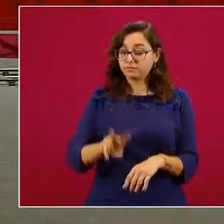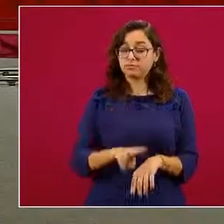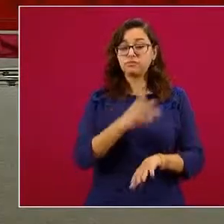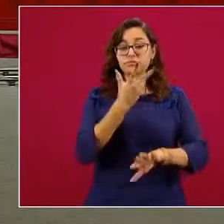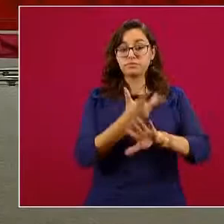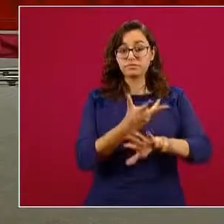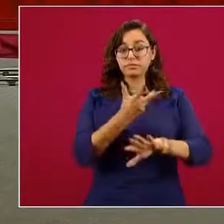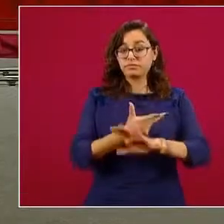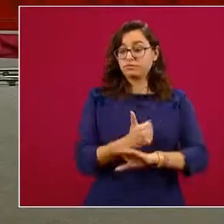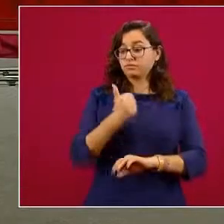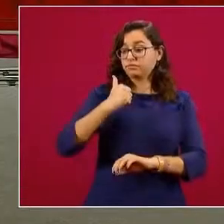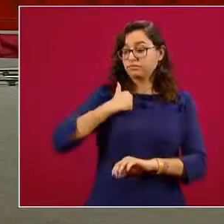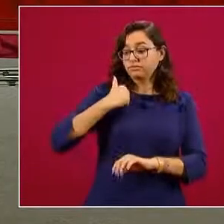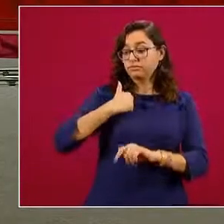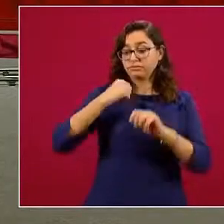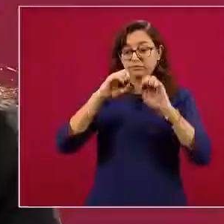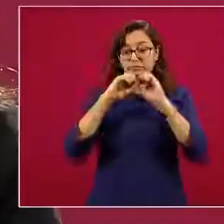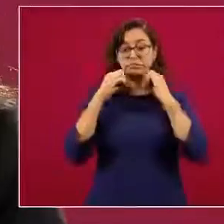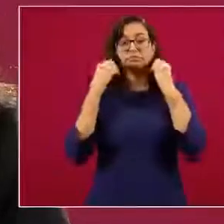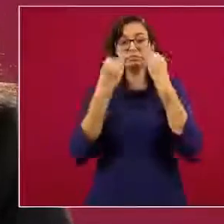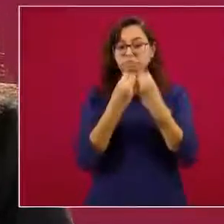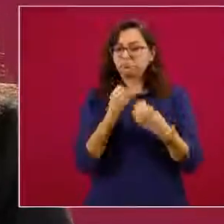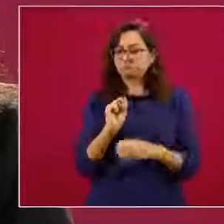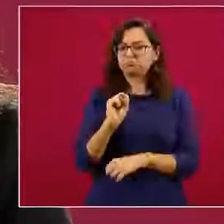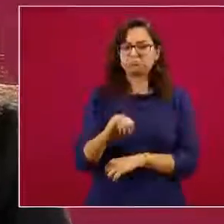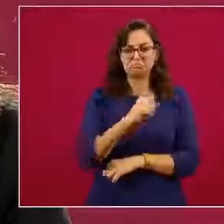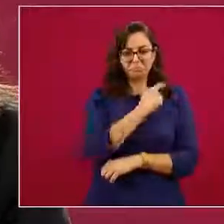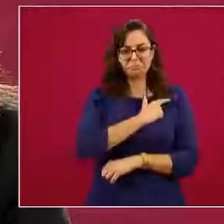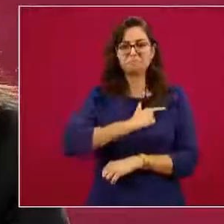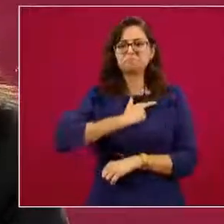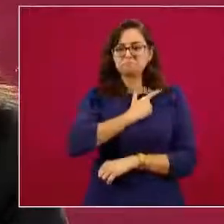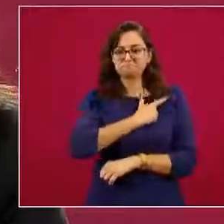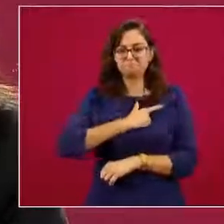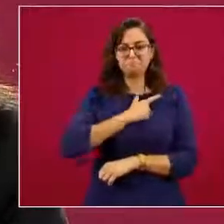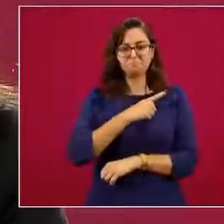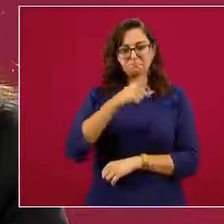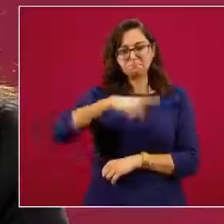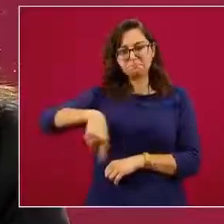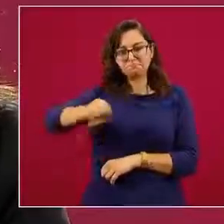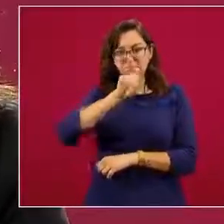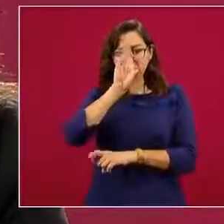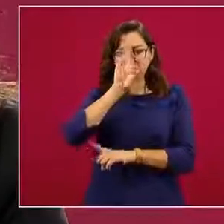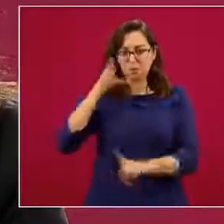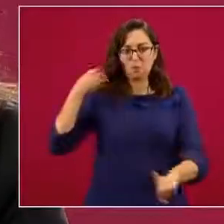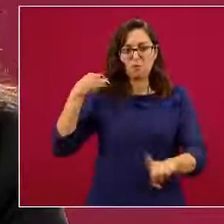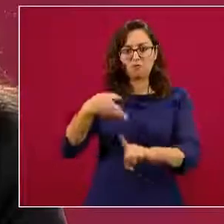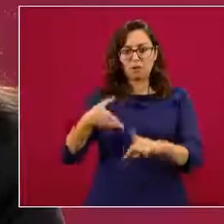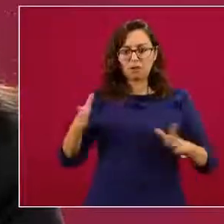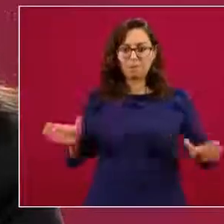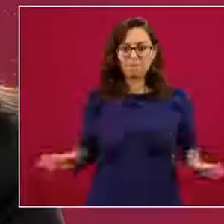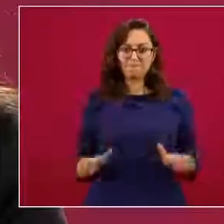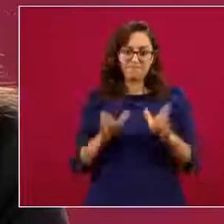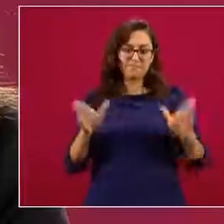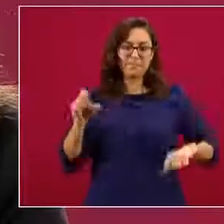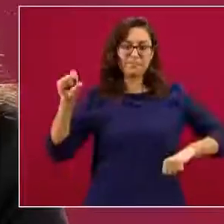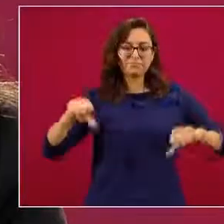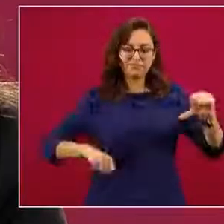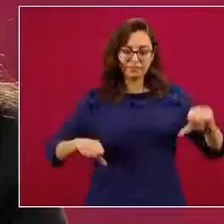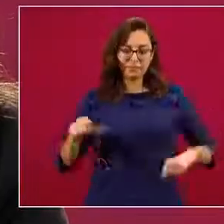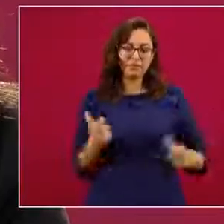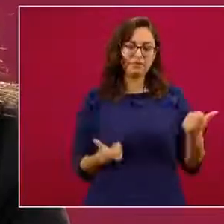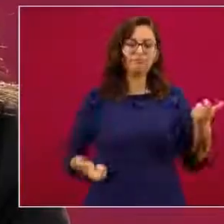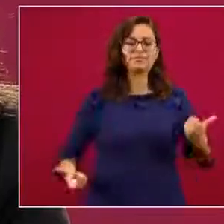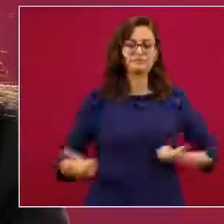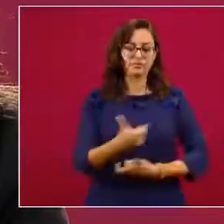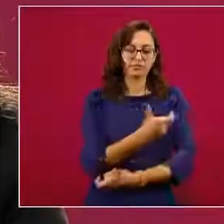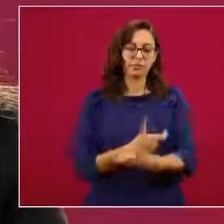de organizaciones justamente que están enfocadas en incentivar, ¿no?, la actividad económica